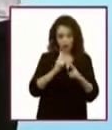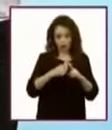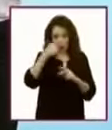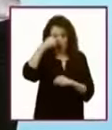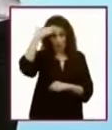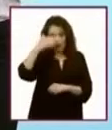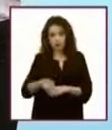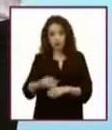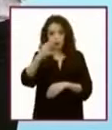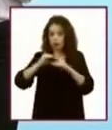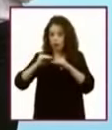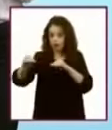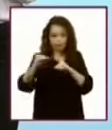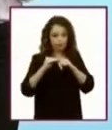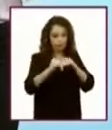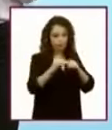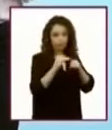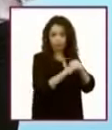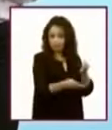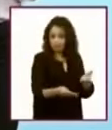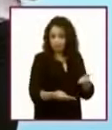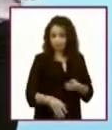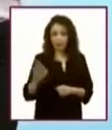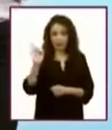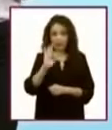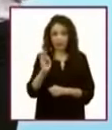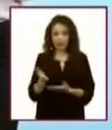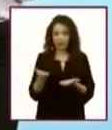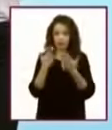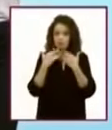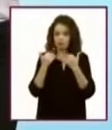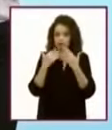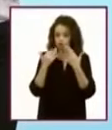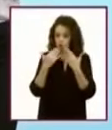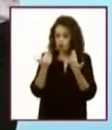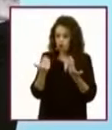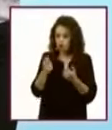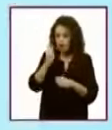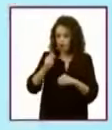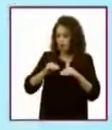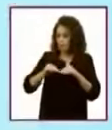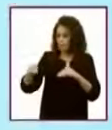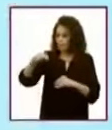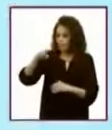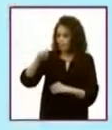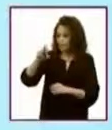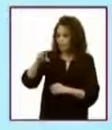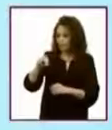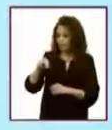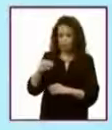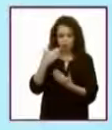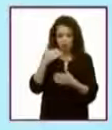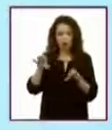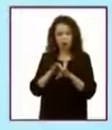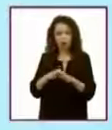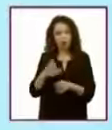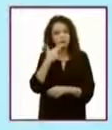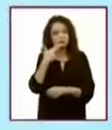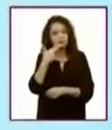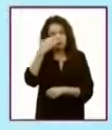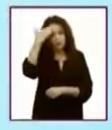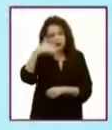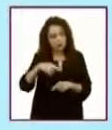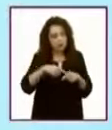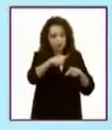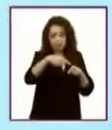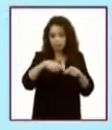¿Cómo medirían si no tuvieran una unidad convencional como el metro? Conocer la longitud no es cosa